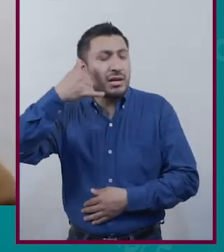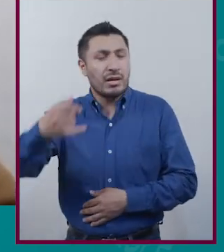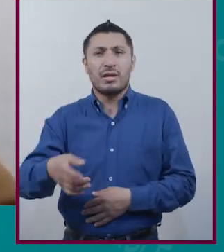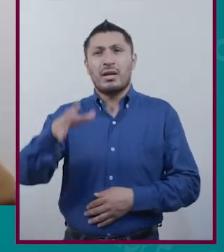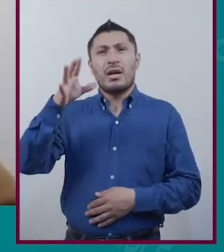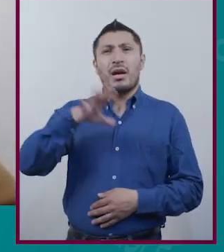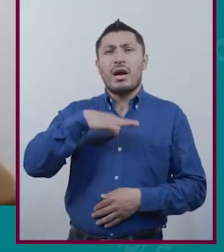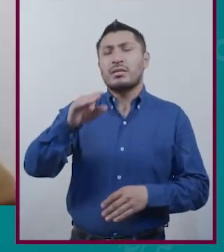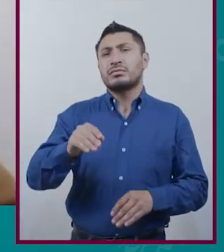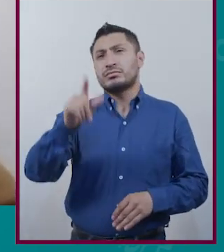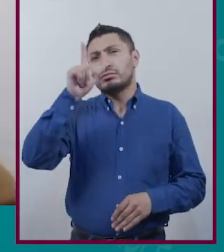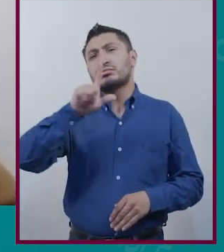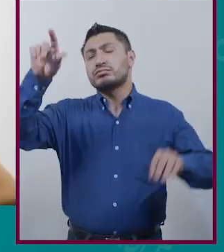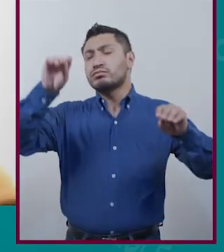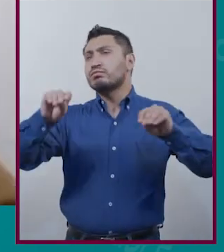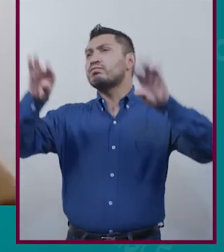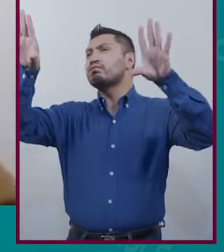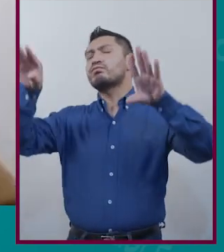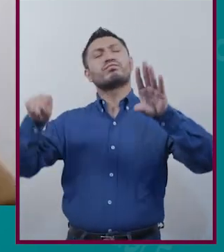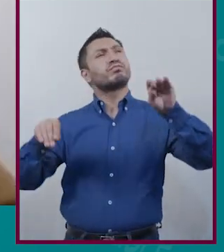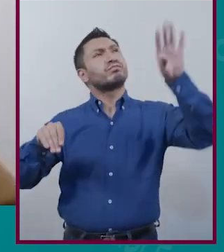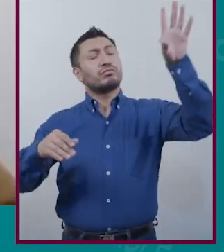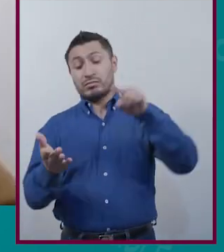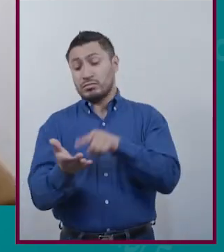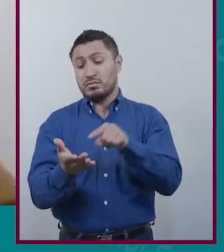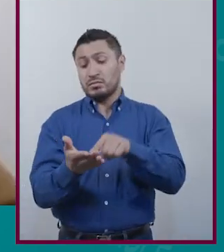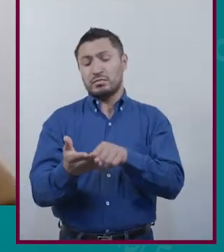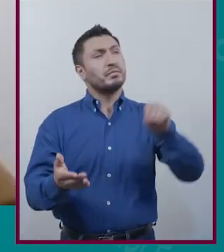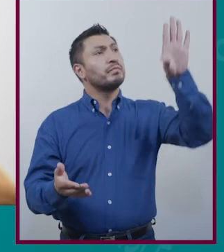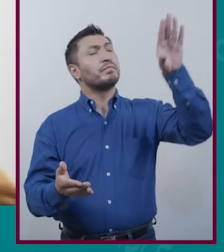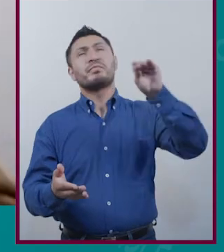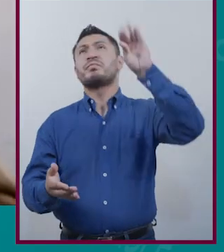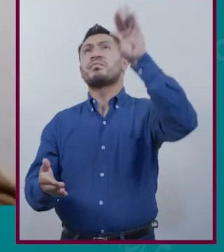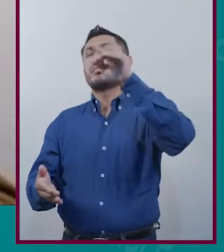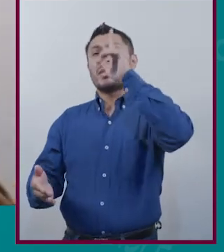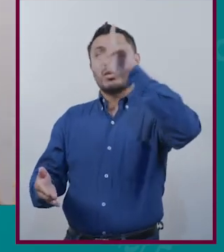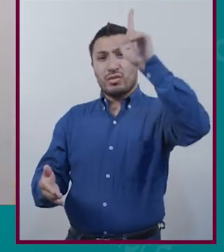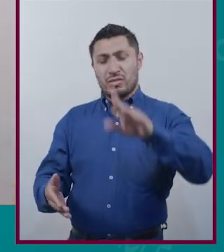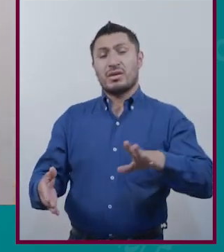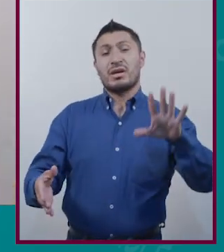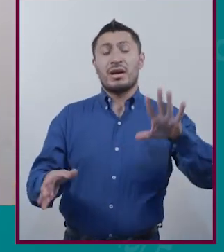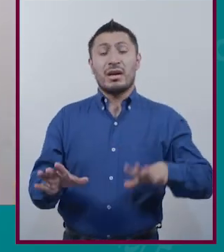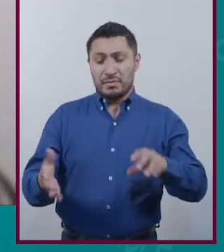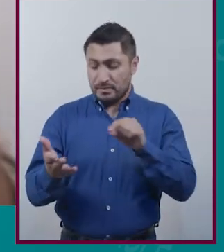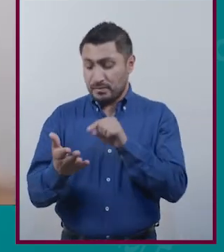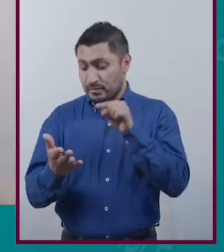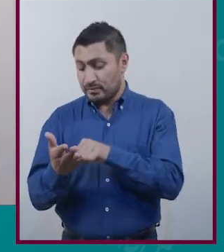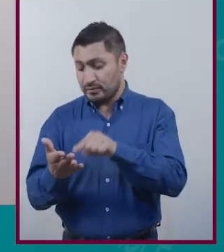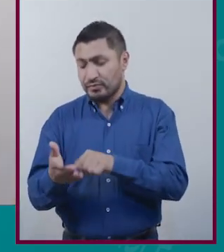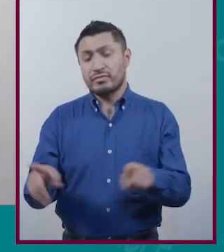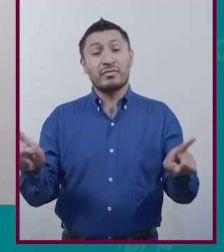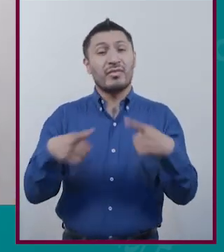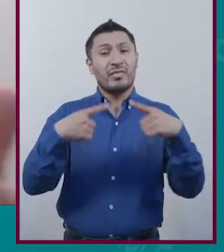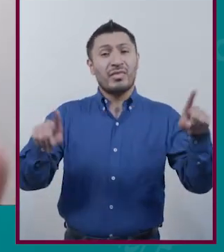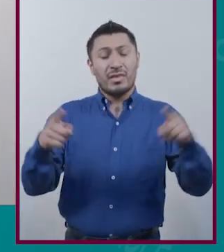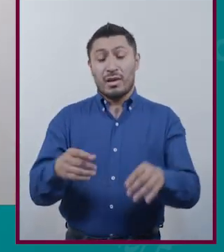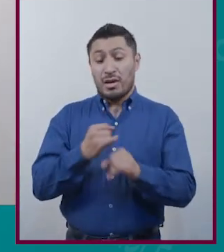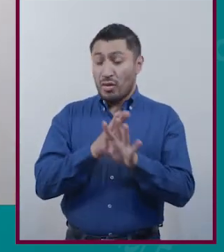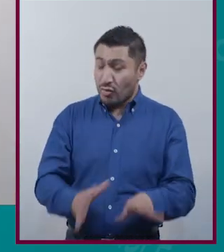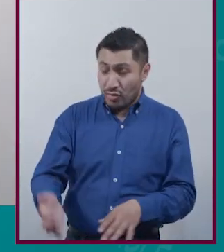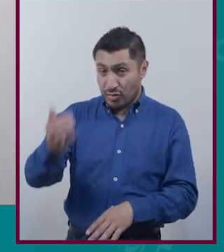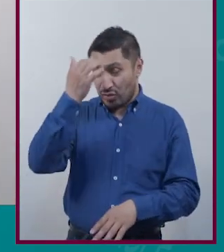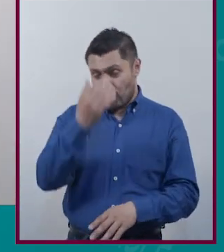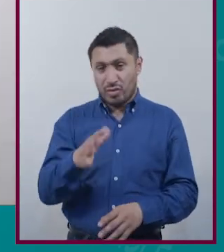prendemos las luces de nuestra casa, activamos la música, nos informamos, tenemos Wi-Fi,